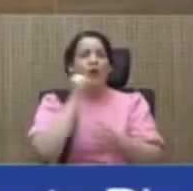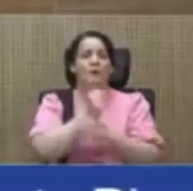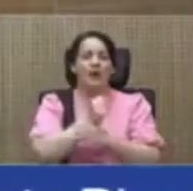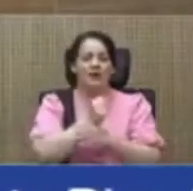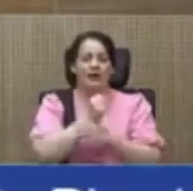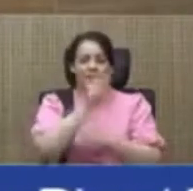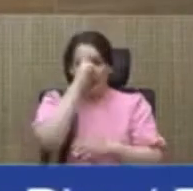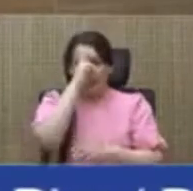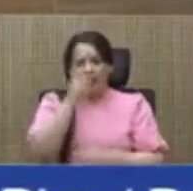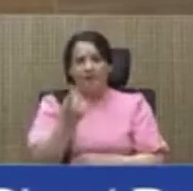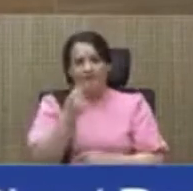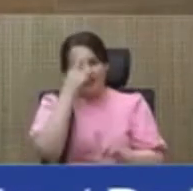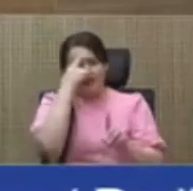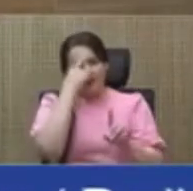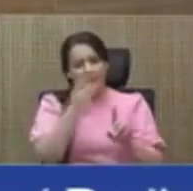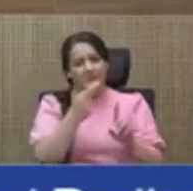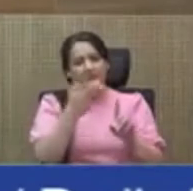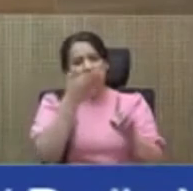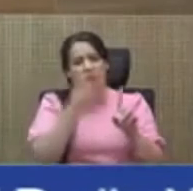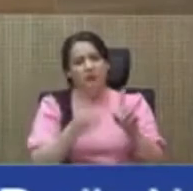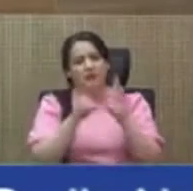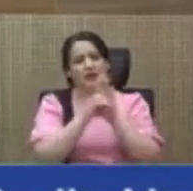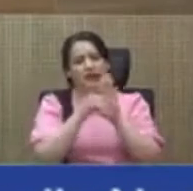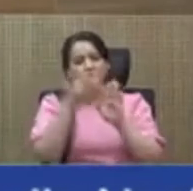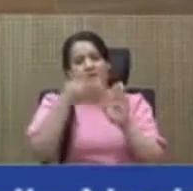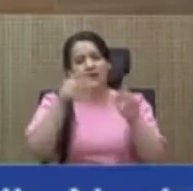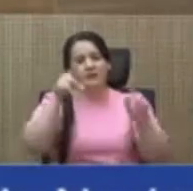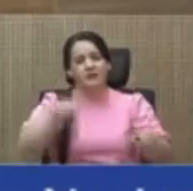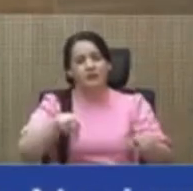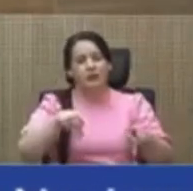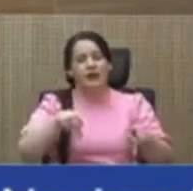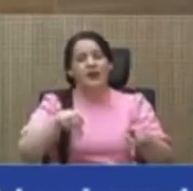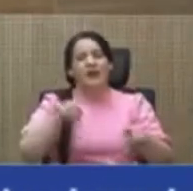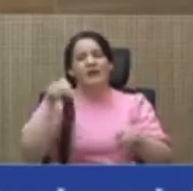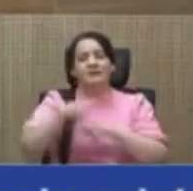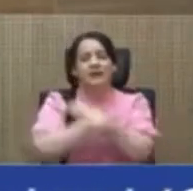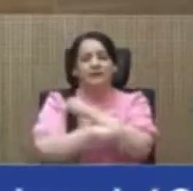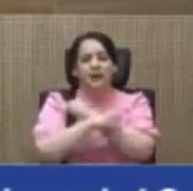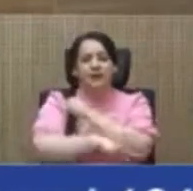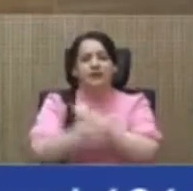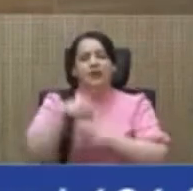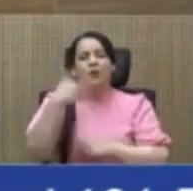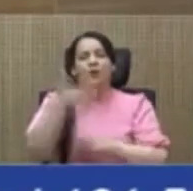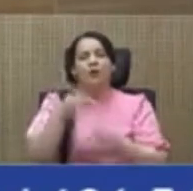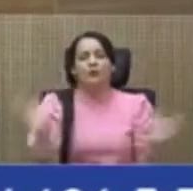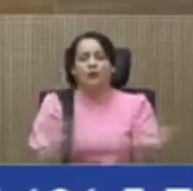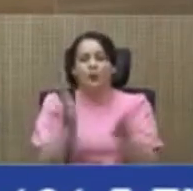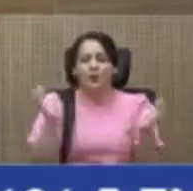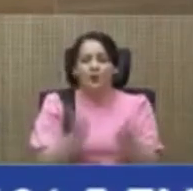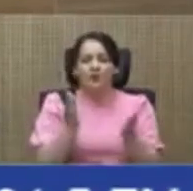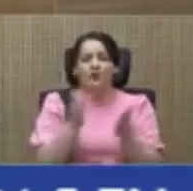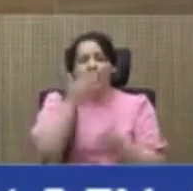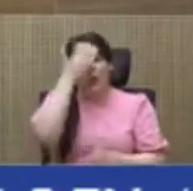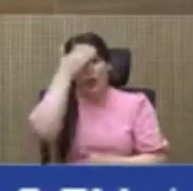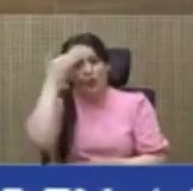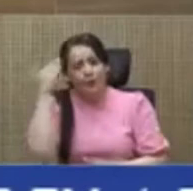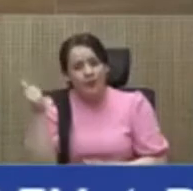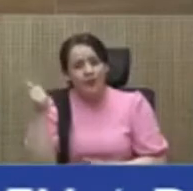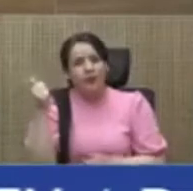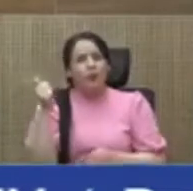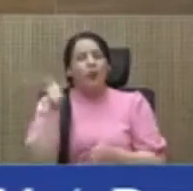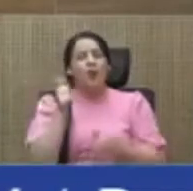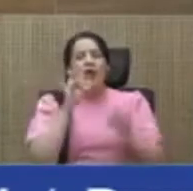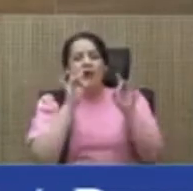la clase política cada día que se promueve el olvido, que se promueve la xenofobia, que se promueve que en este